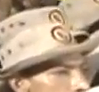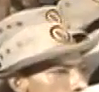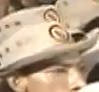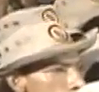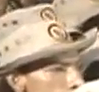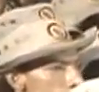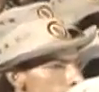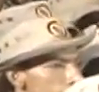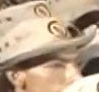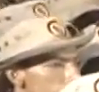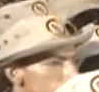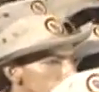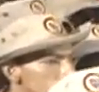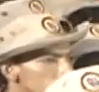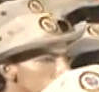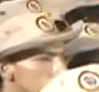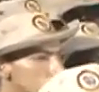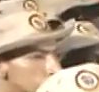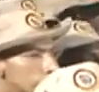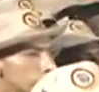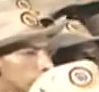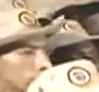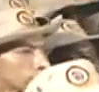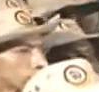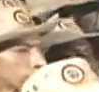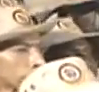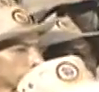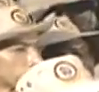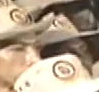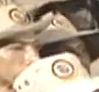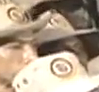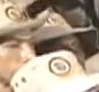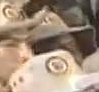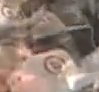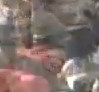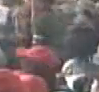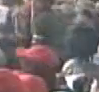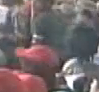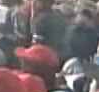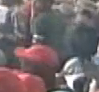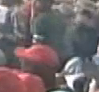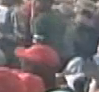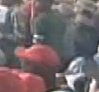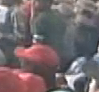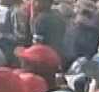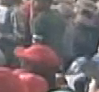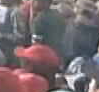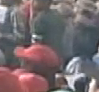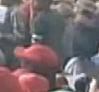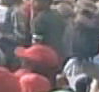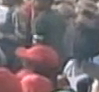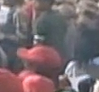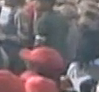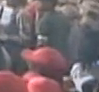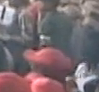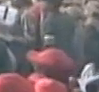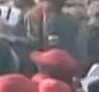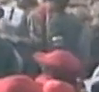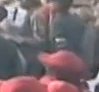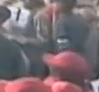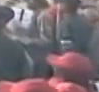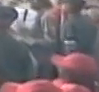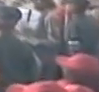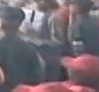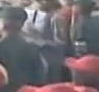todo, absolutamente. Por nada cambio, más allá que el amor por la patria y por la